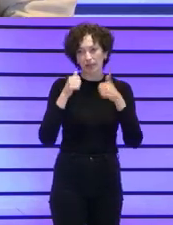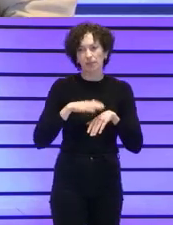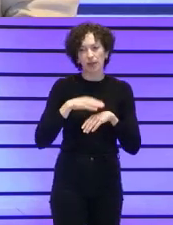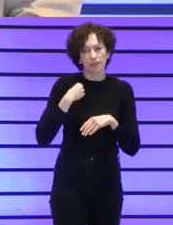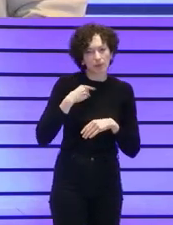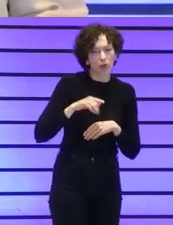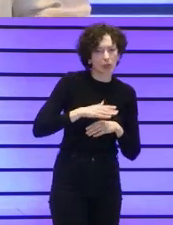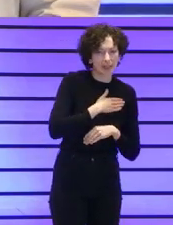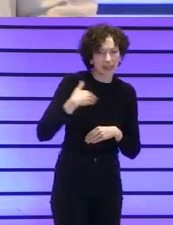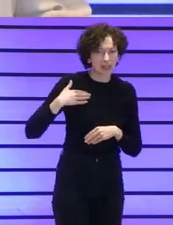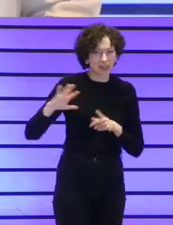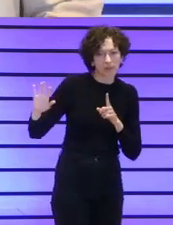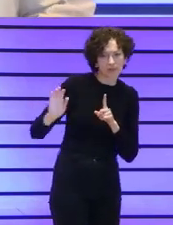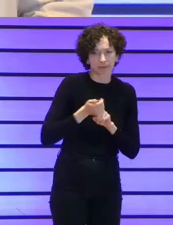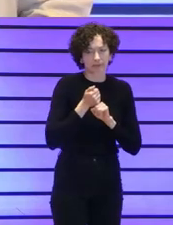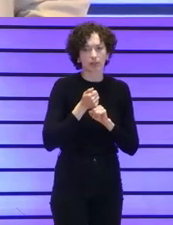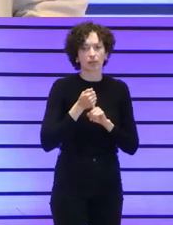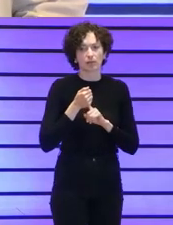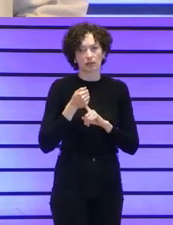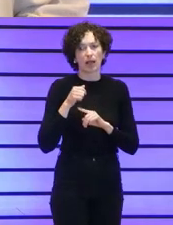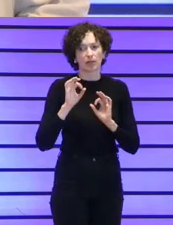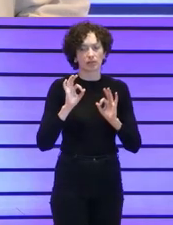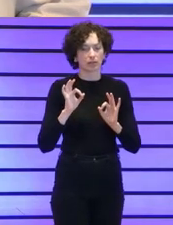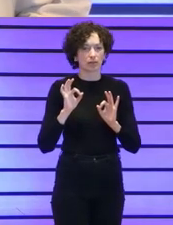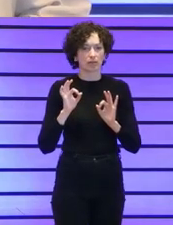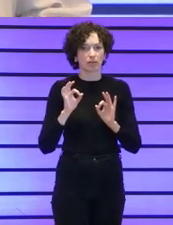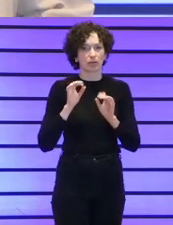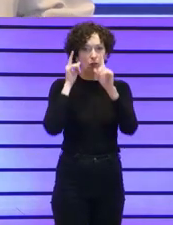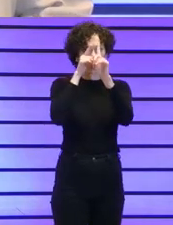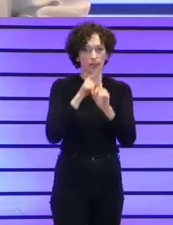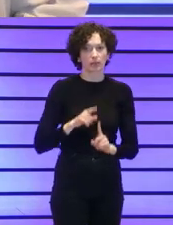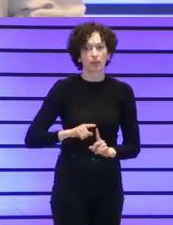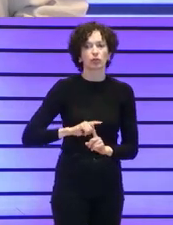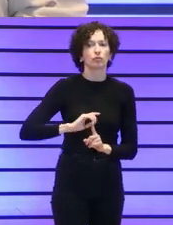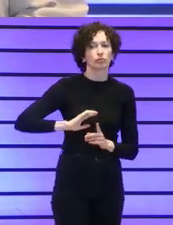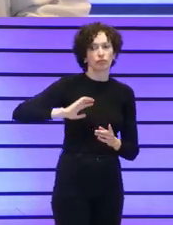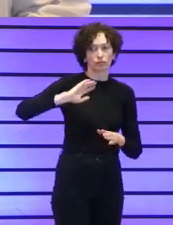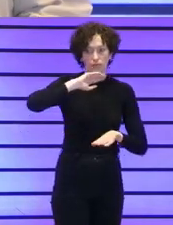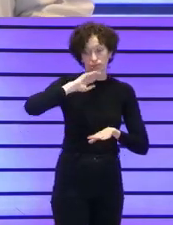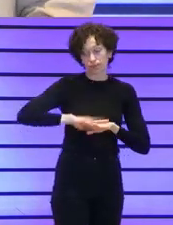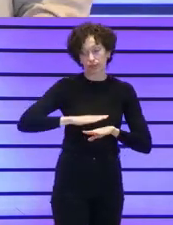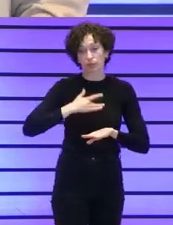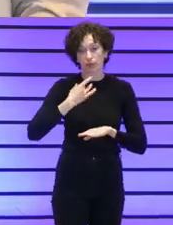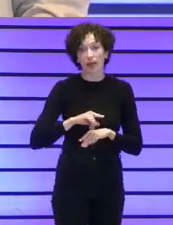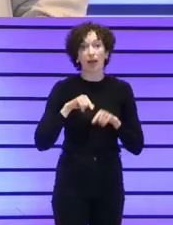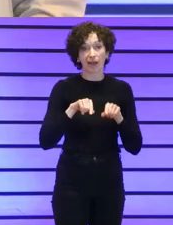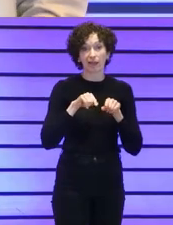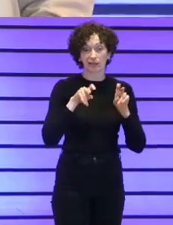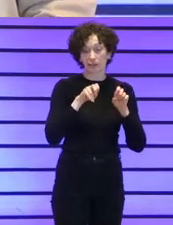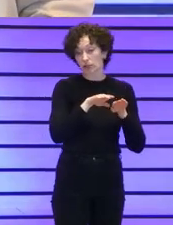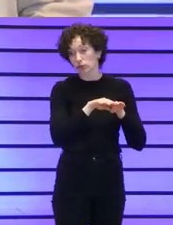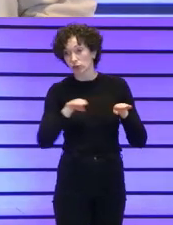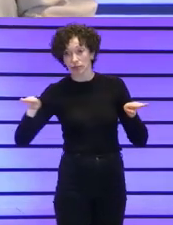quieres, echar el ancla, ¿no? y cumplir tus objetivos. Y yo creo que aquí es donde la sostenibilidad